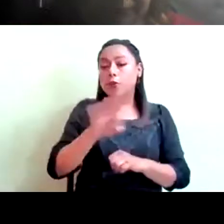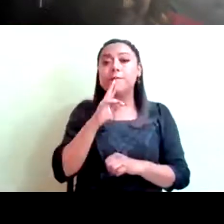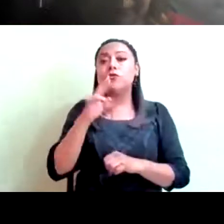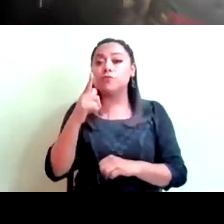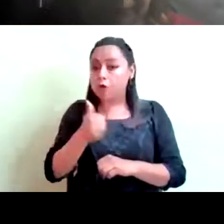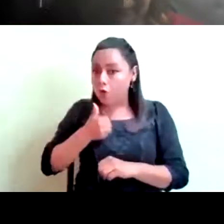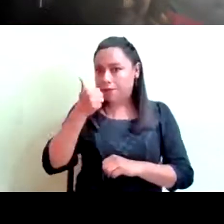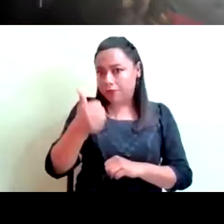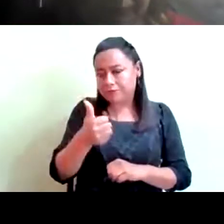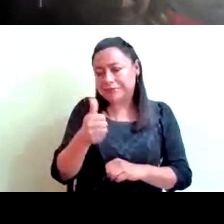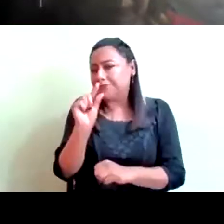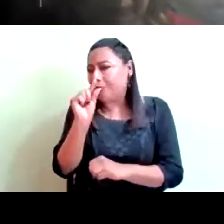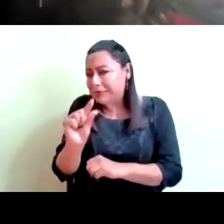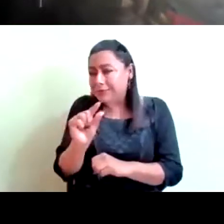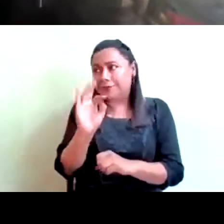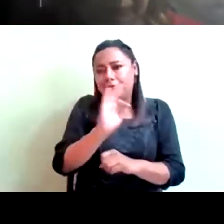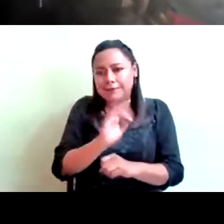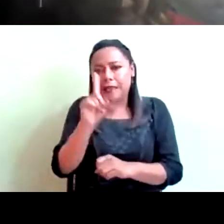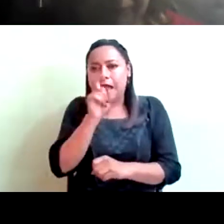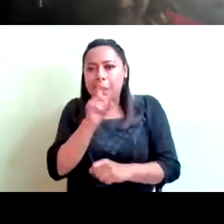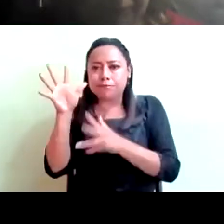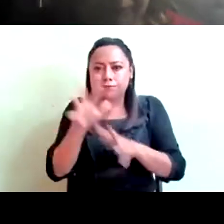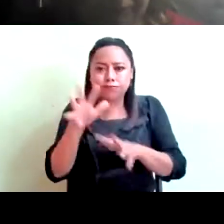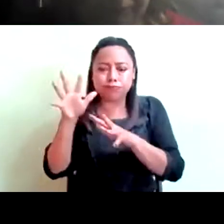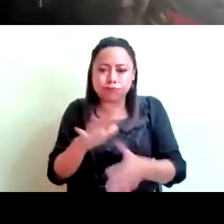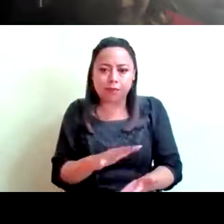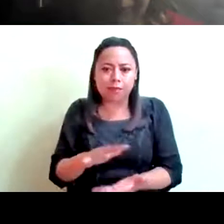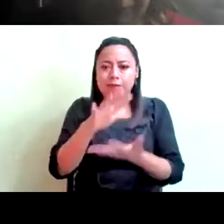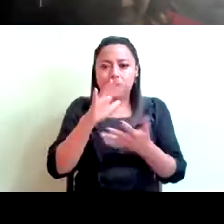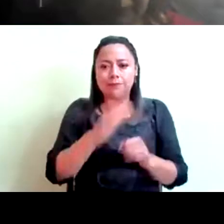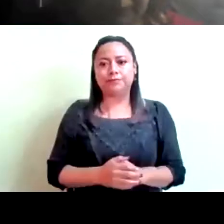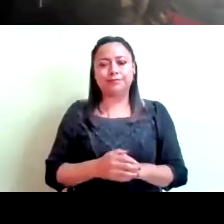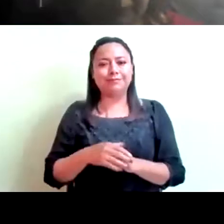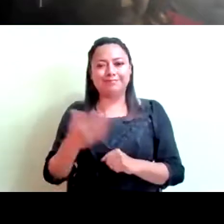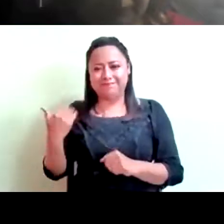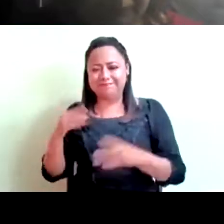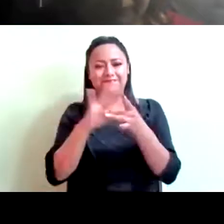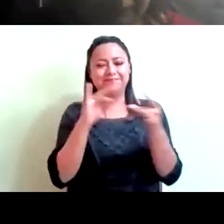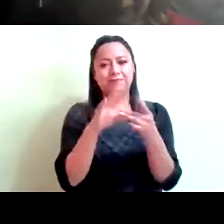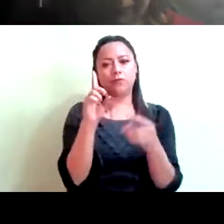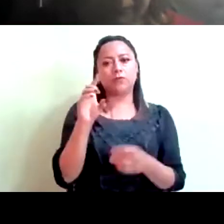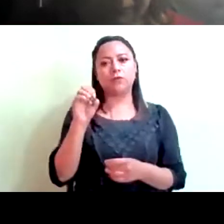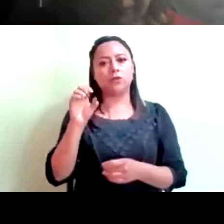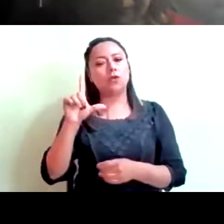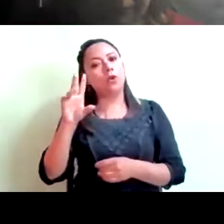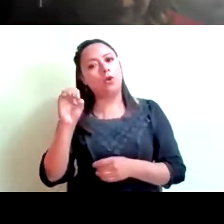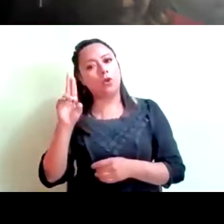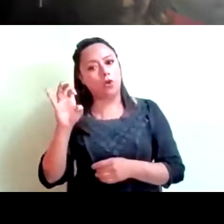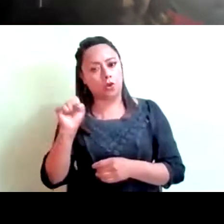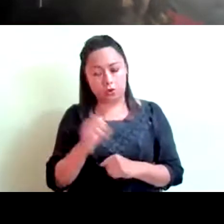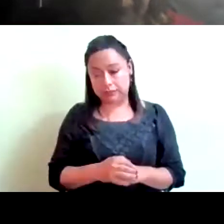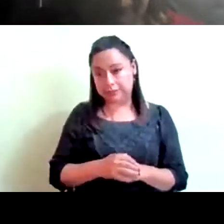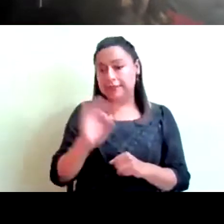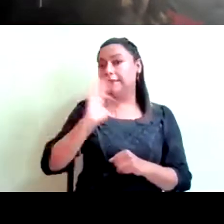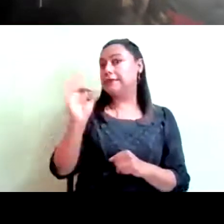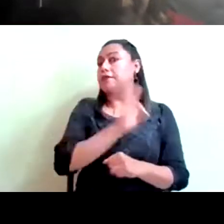lo poquito que se recarga de agua. Hablaba por ahí Dolores que pues sí, podrá a lo mejor haber mucha